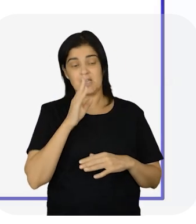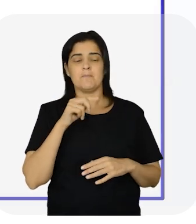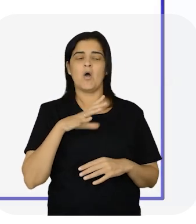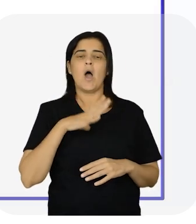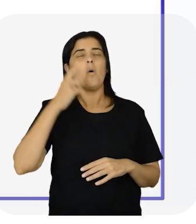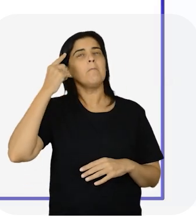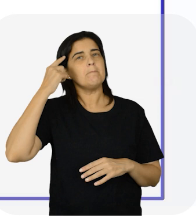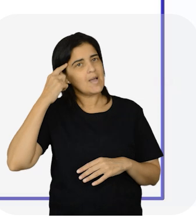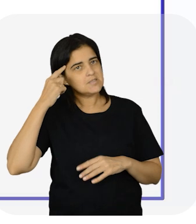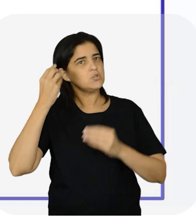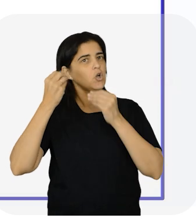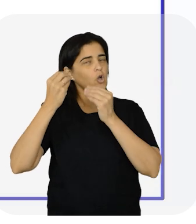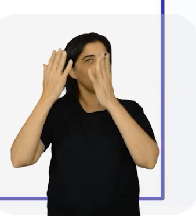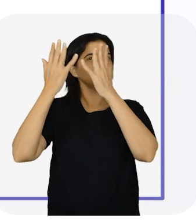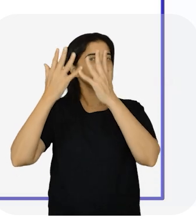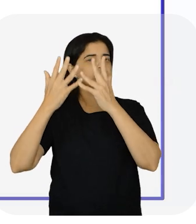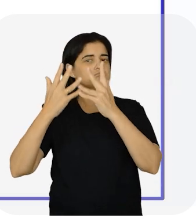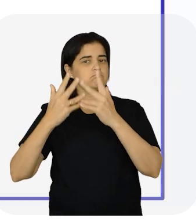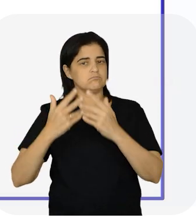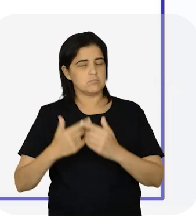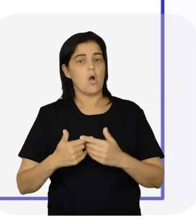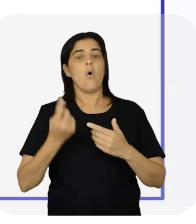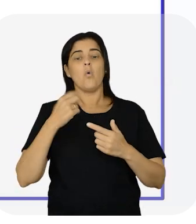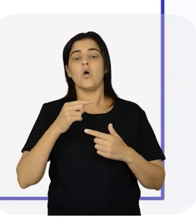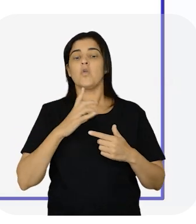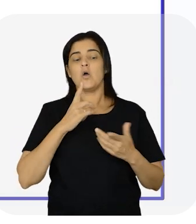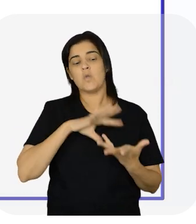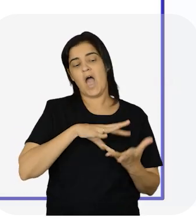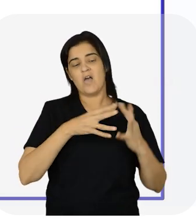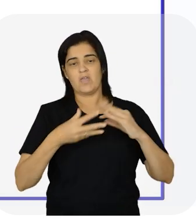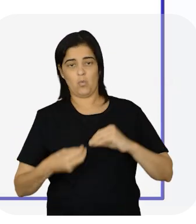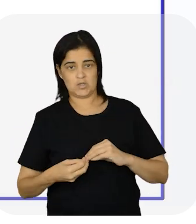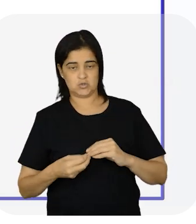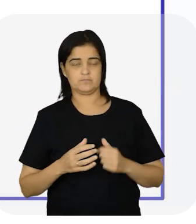un pienso en todos cuando se realiza una adecuación.